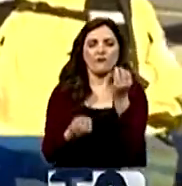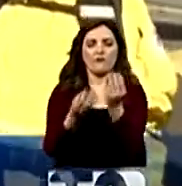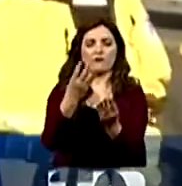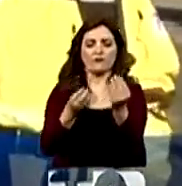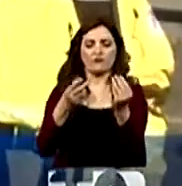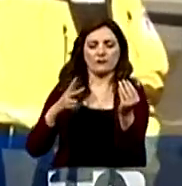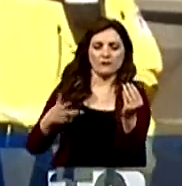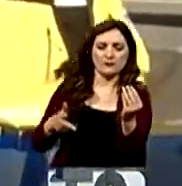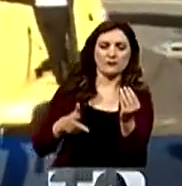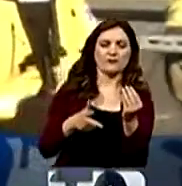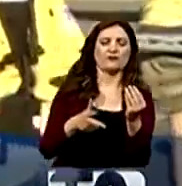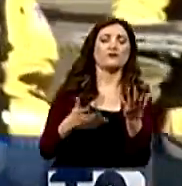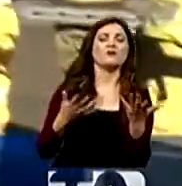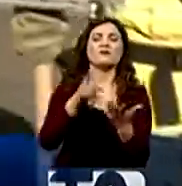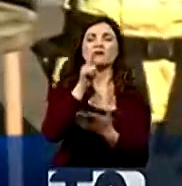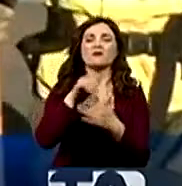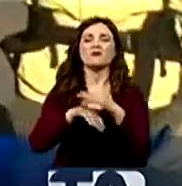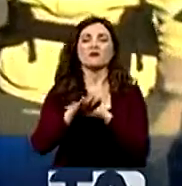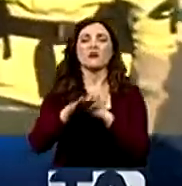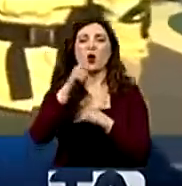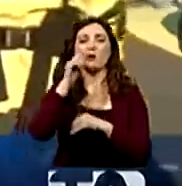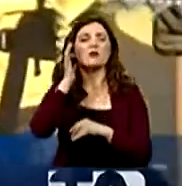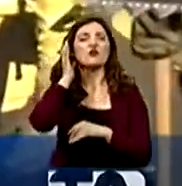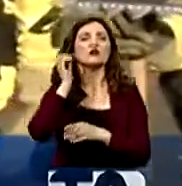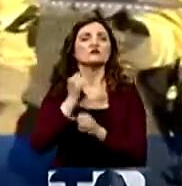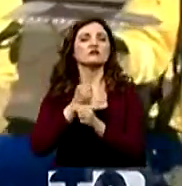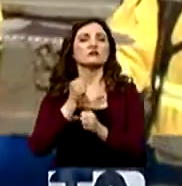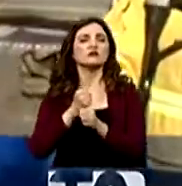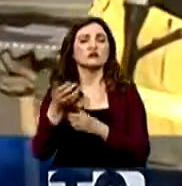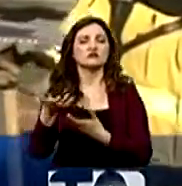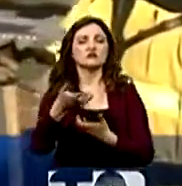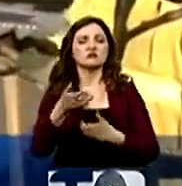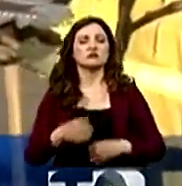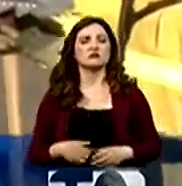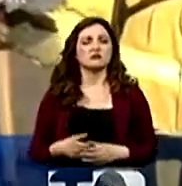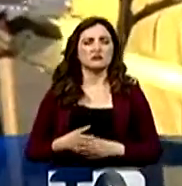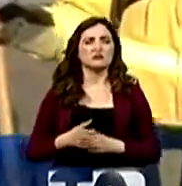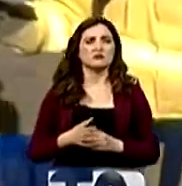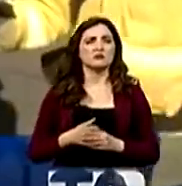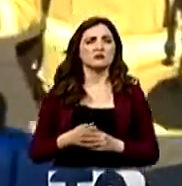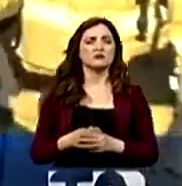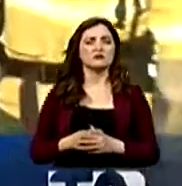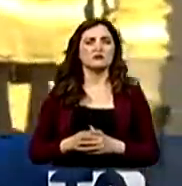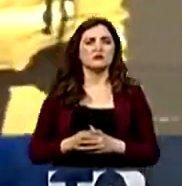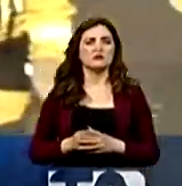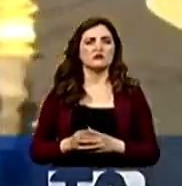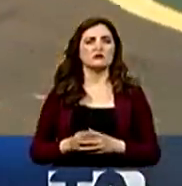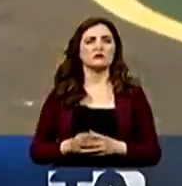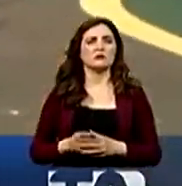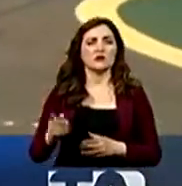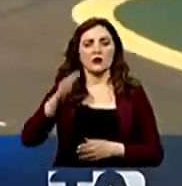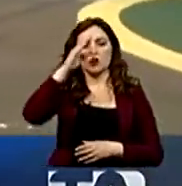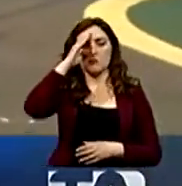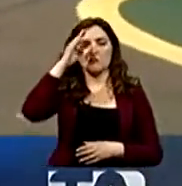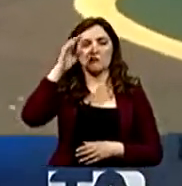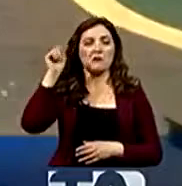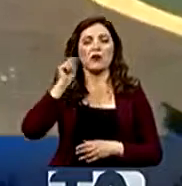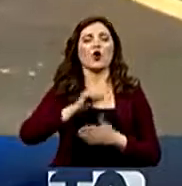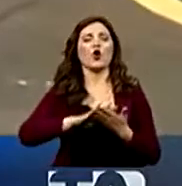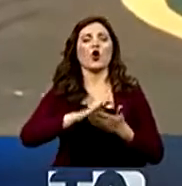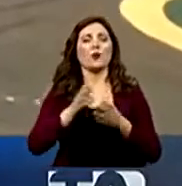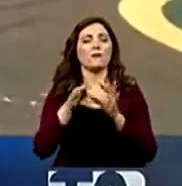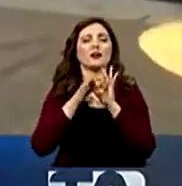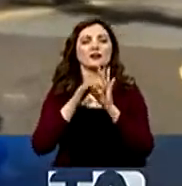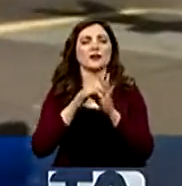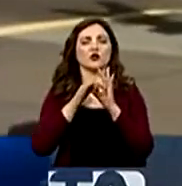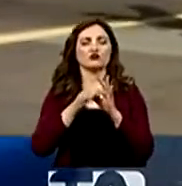hombres y mujeres que también tienen que hacer su trabajo personalmente. Efectivamente, estamos viendo a nuestros compañeros equipados con herramientas individuales que nos ayudan para